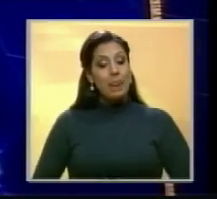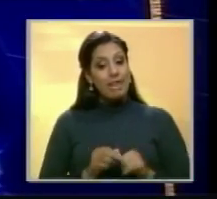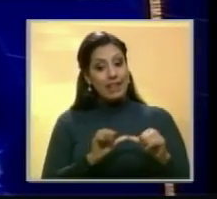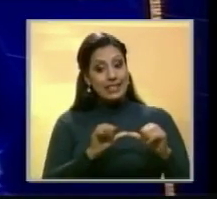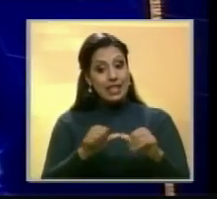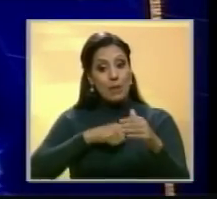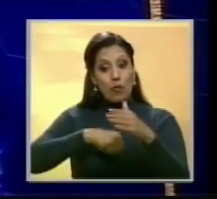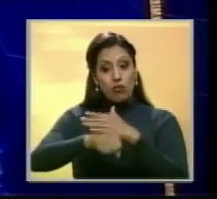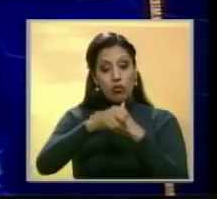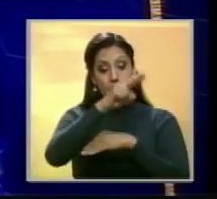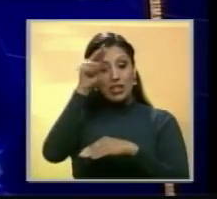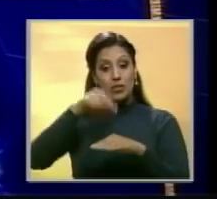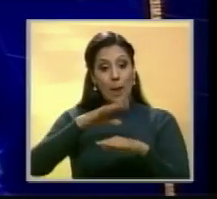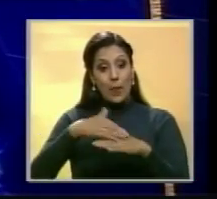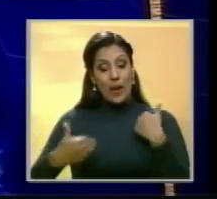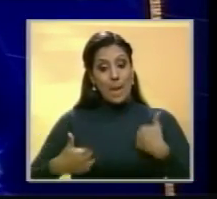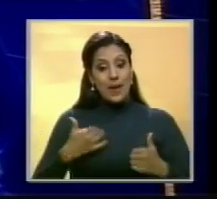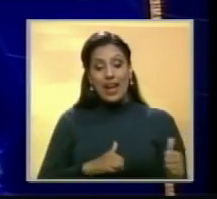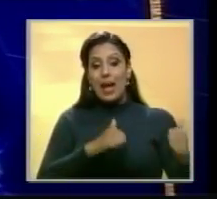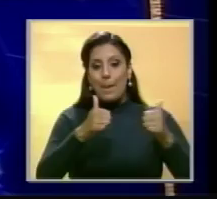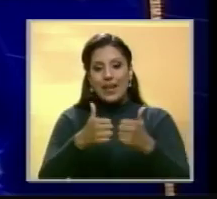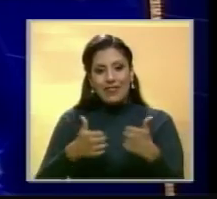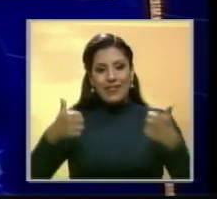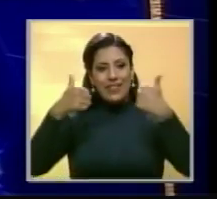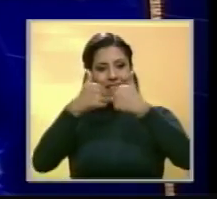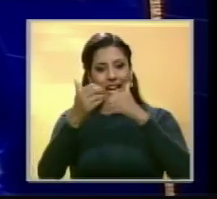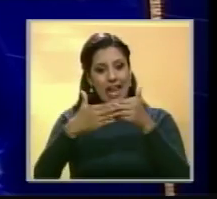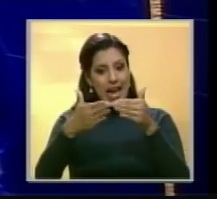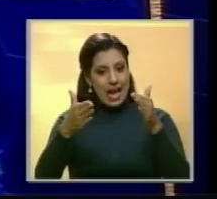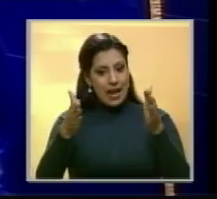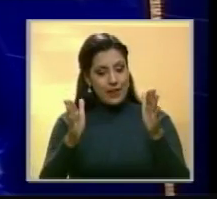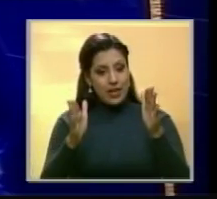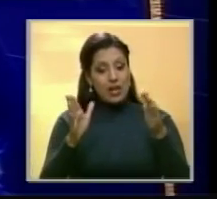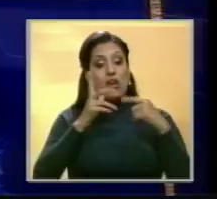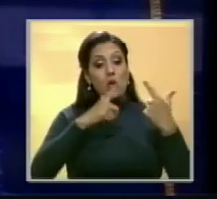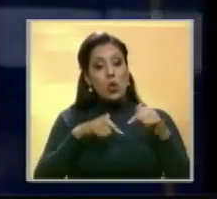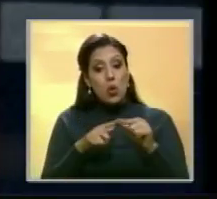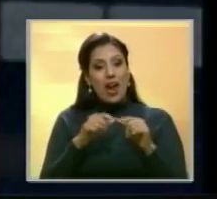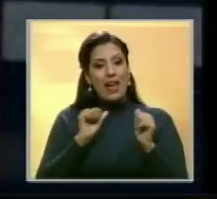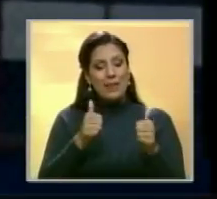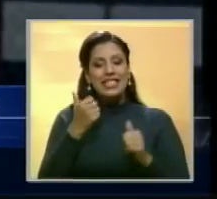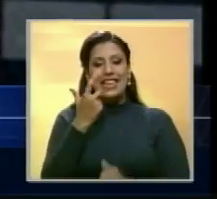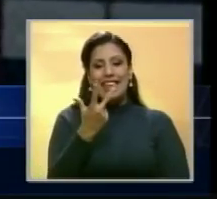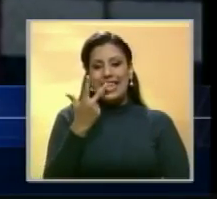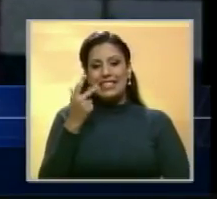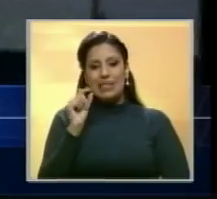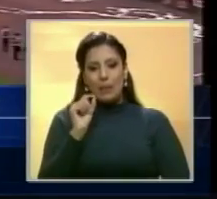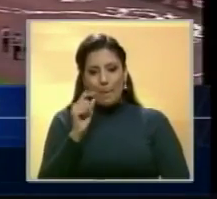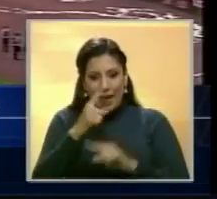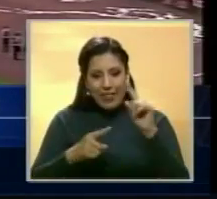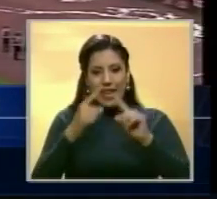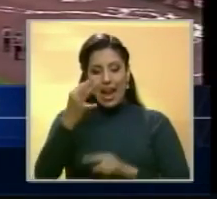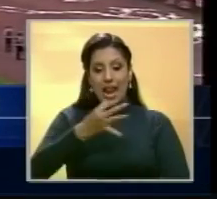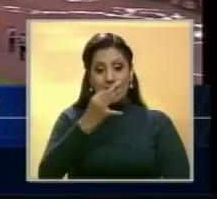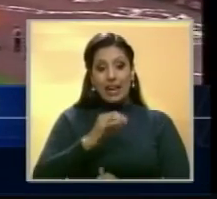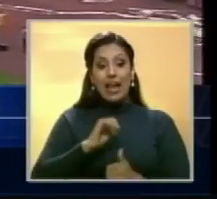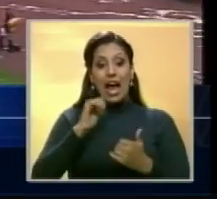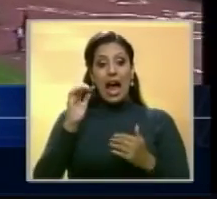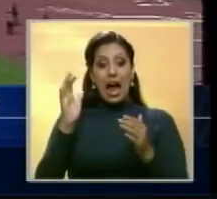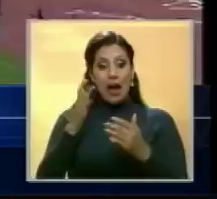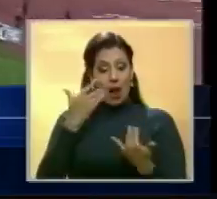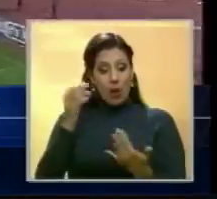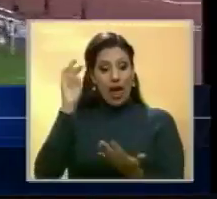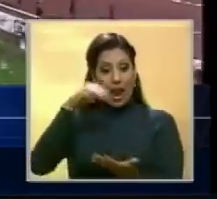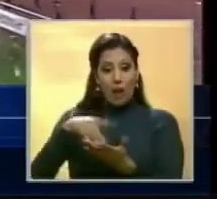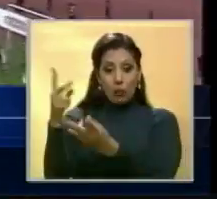Seguimos con fútbol nacional porque este miércoles arrancan las semifinales del torneo Apertura. La acción comenzará a las 3:30 de la tarde cuando Aragua reciba a Deportivo Anzoátegui